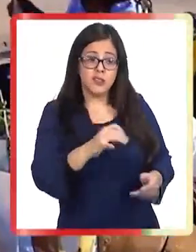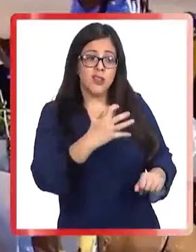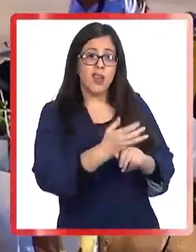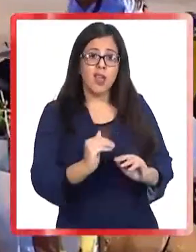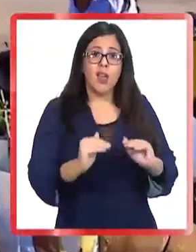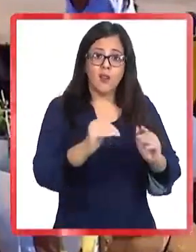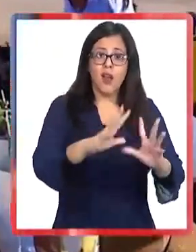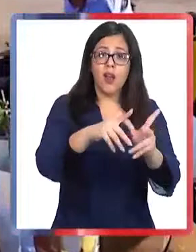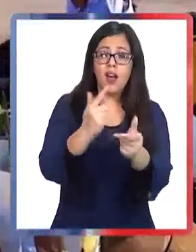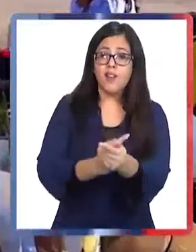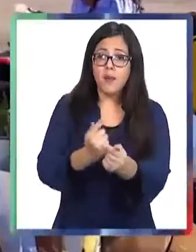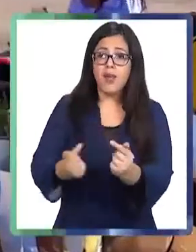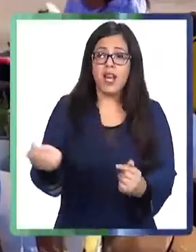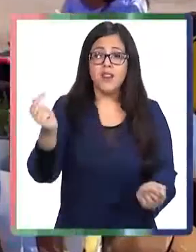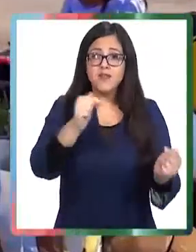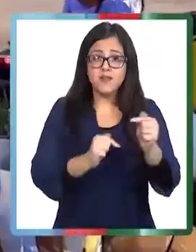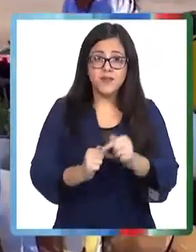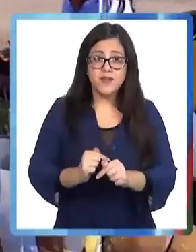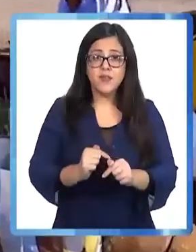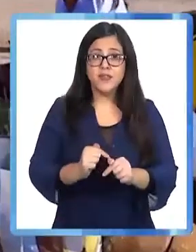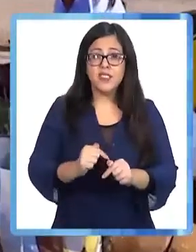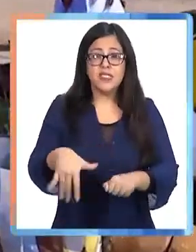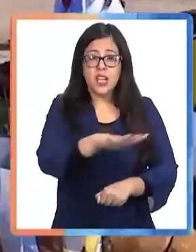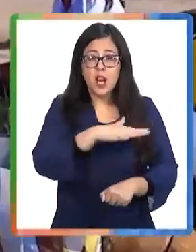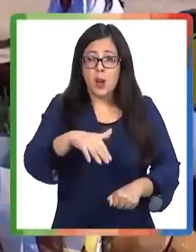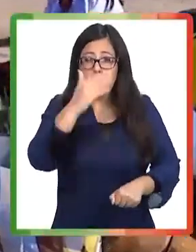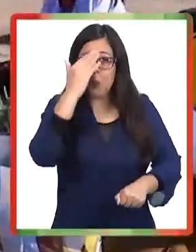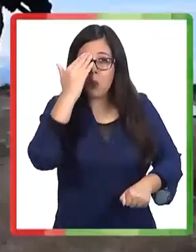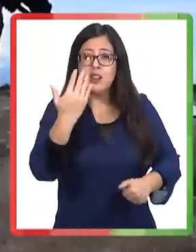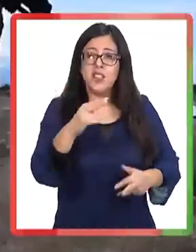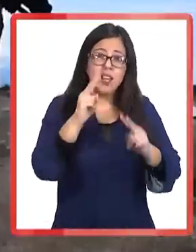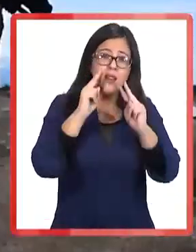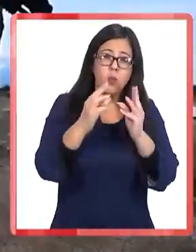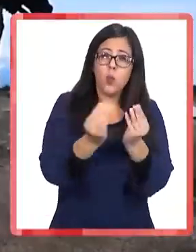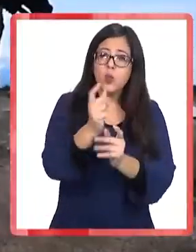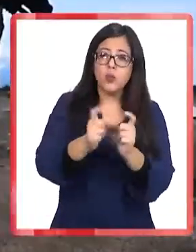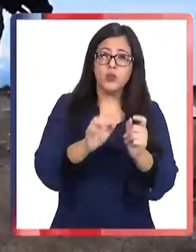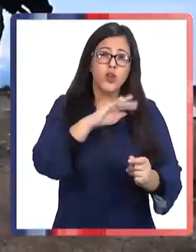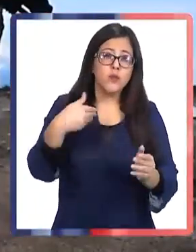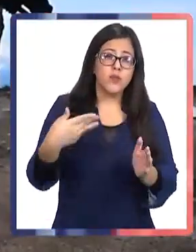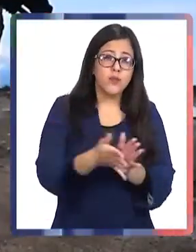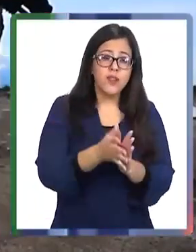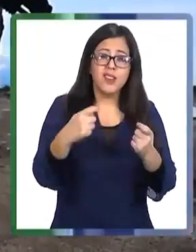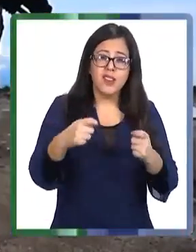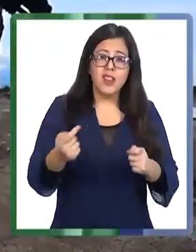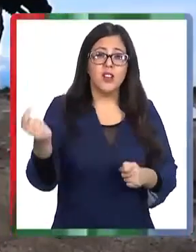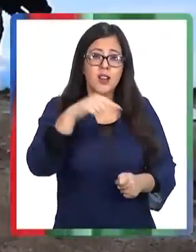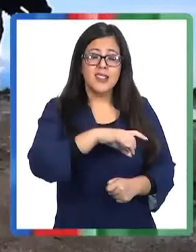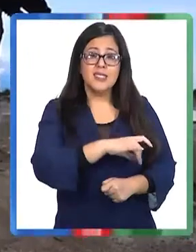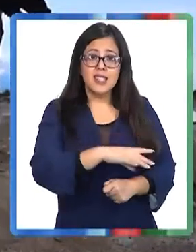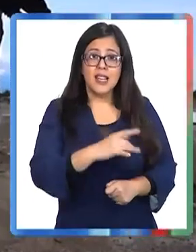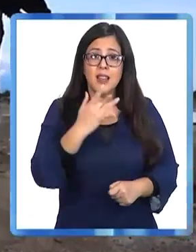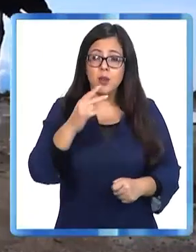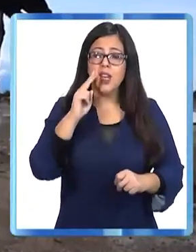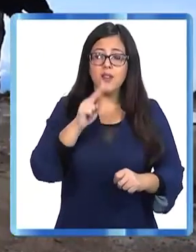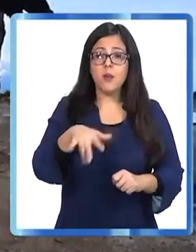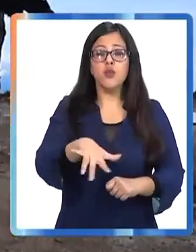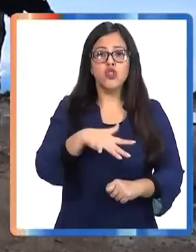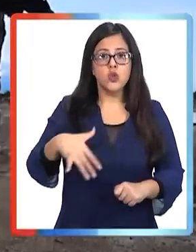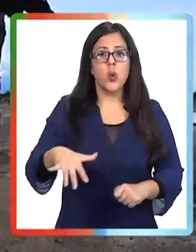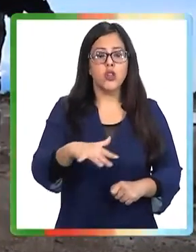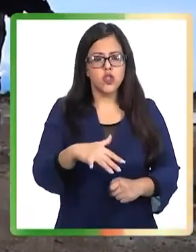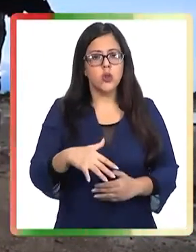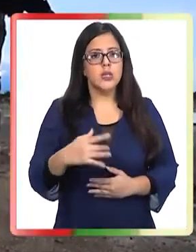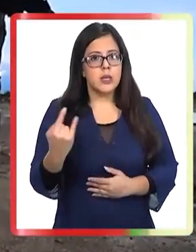bien sí hay que apoyar a aquellas familias que están ingresando y que están en pésimas condiciones, hemos visto una serie de fallecimientos tratando de llegar a Chile, porque hablábamos de